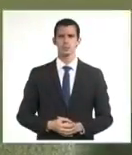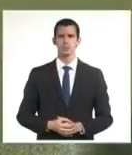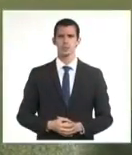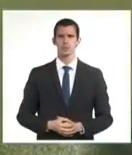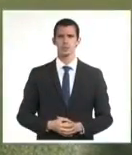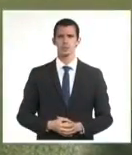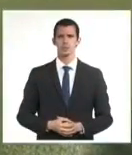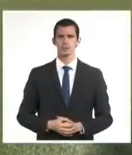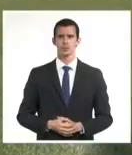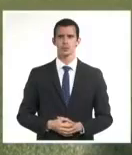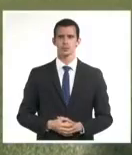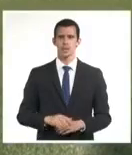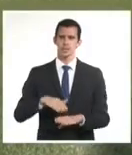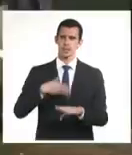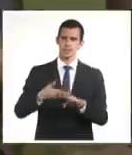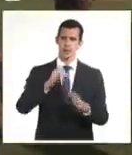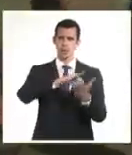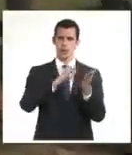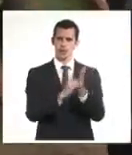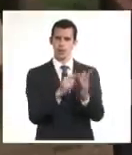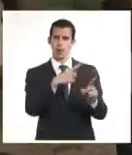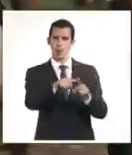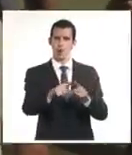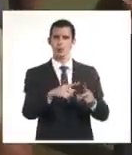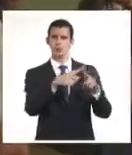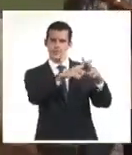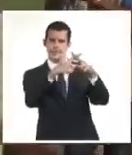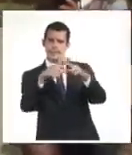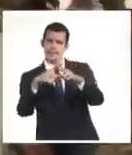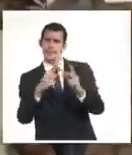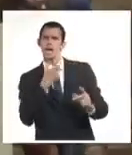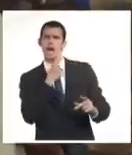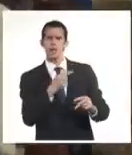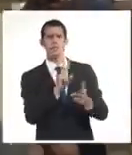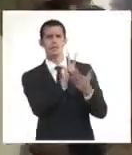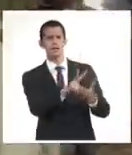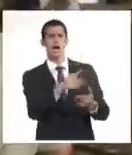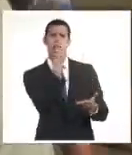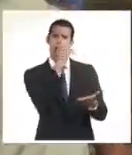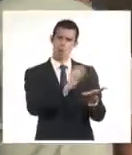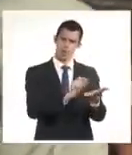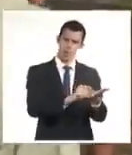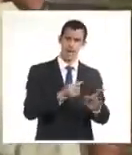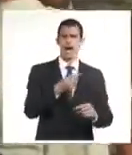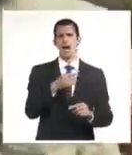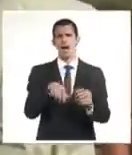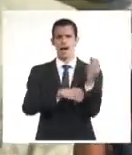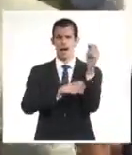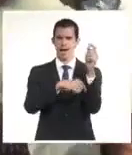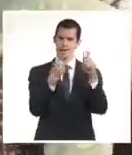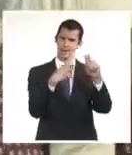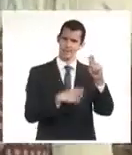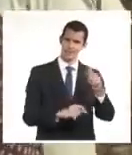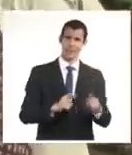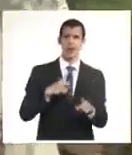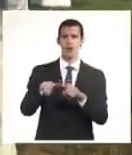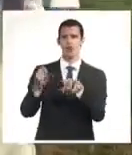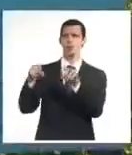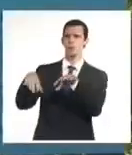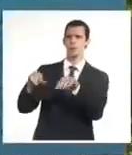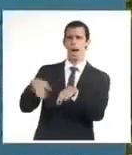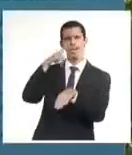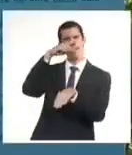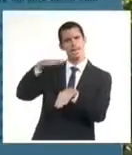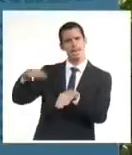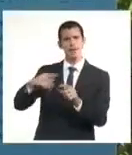obras concluidas o en proceso de reanimación, entre ellas la bodega, la carnicería, el parque infantil, el consultorio del médico de